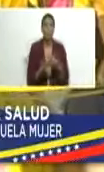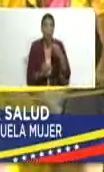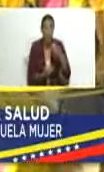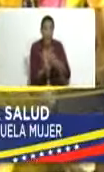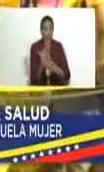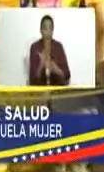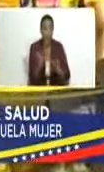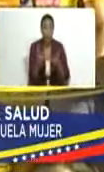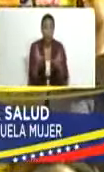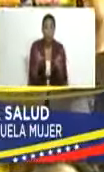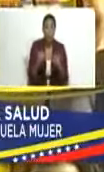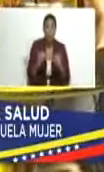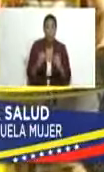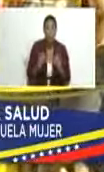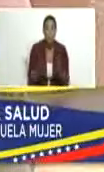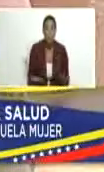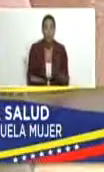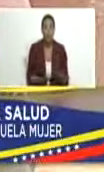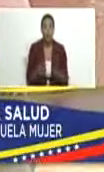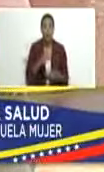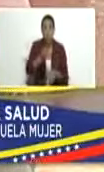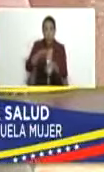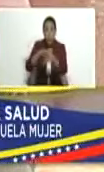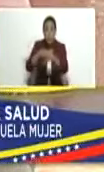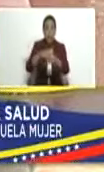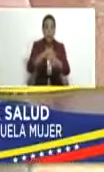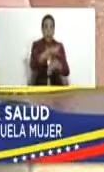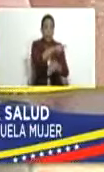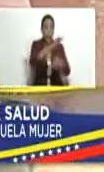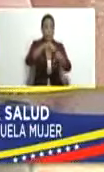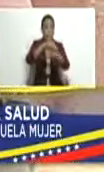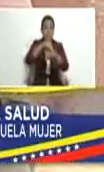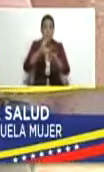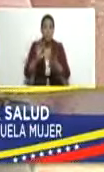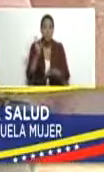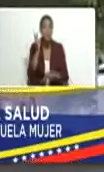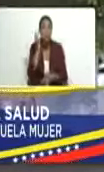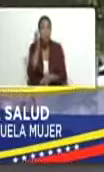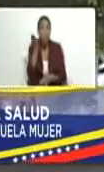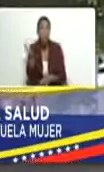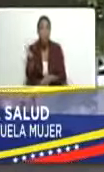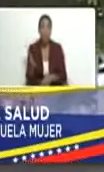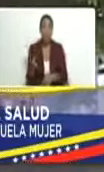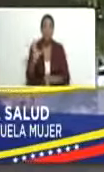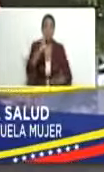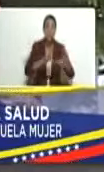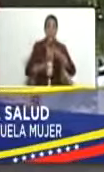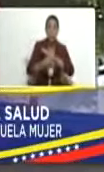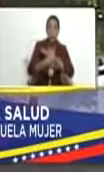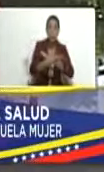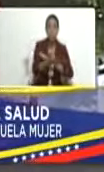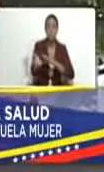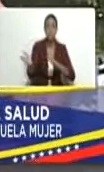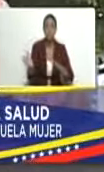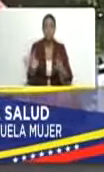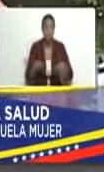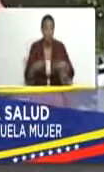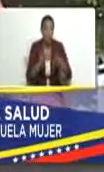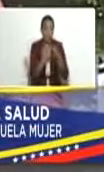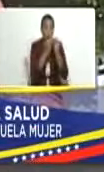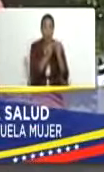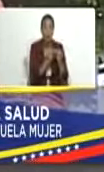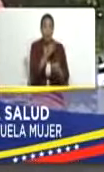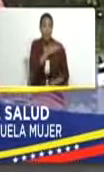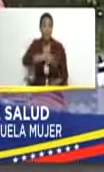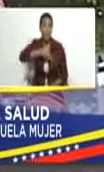construyendo lo nuevo, Carmen, María, Petra, construyendo lo nuevo, porque la